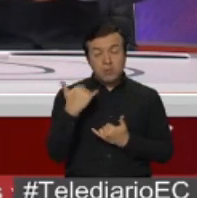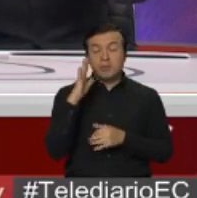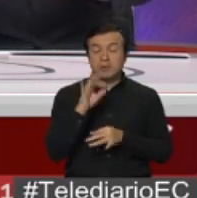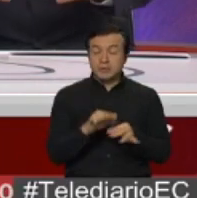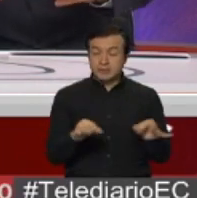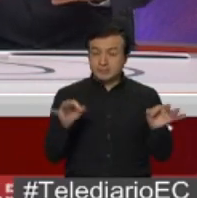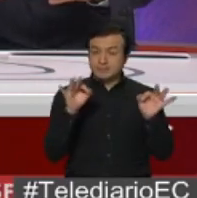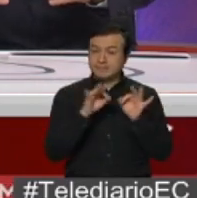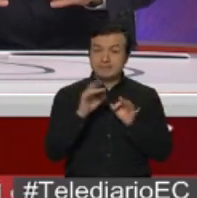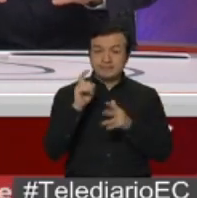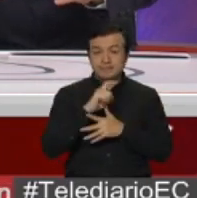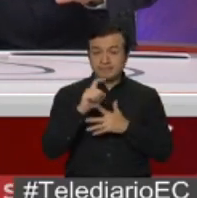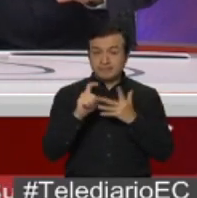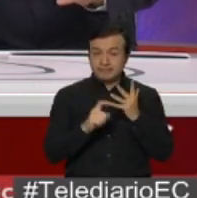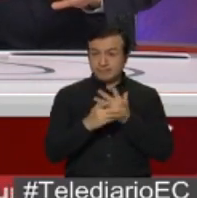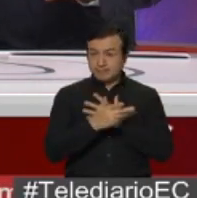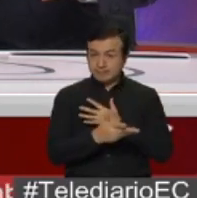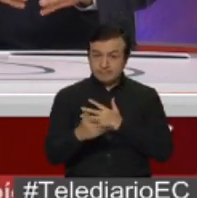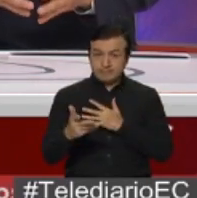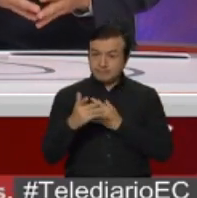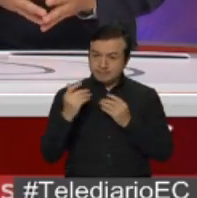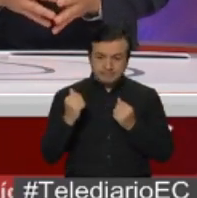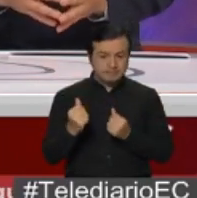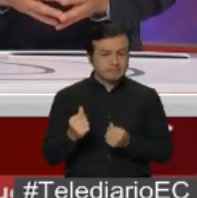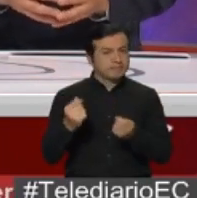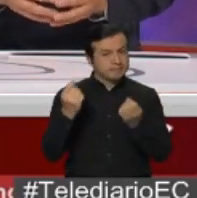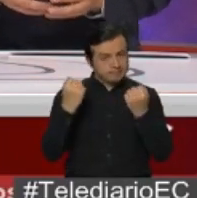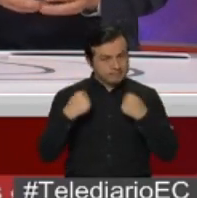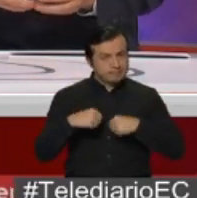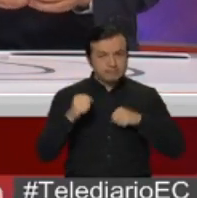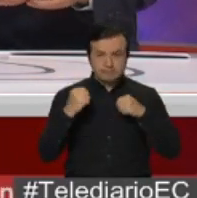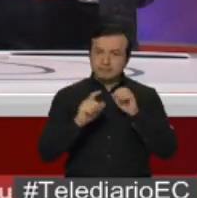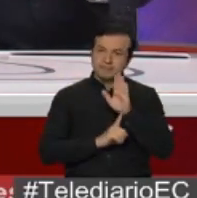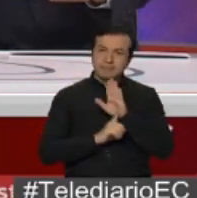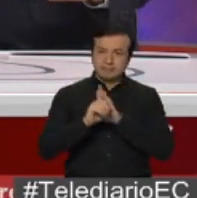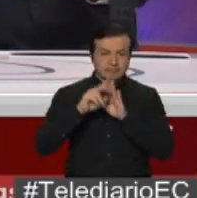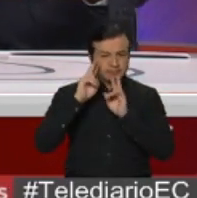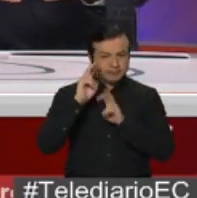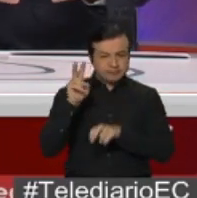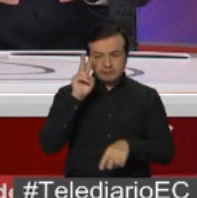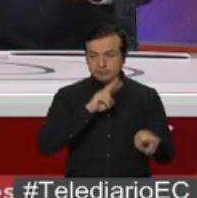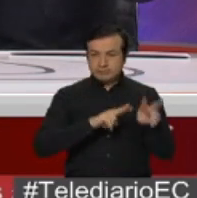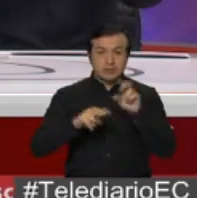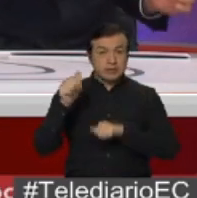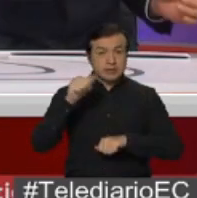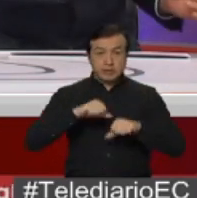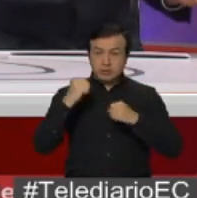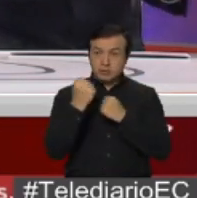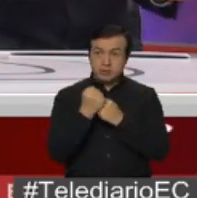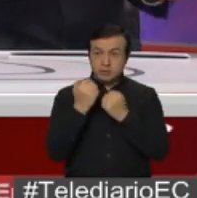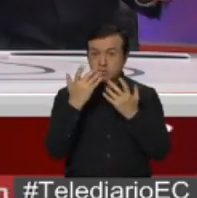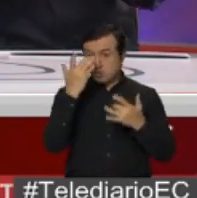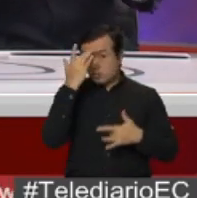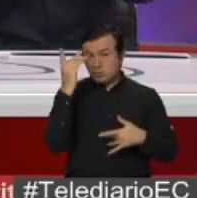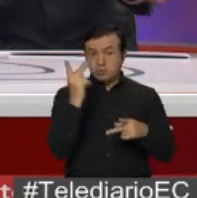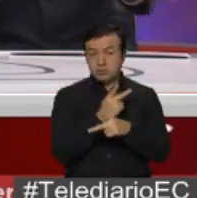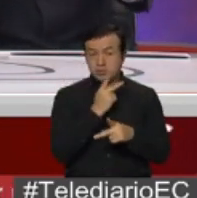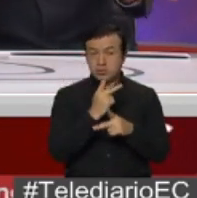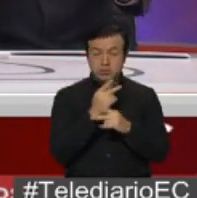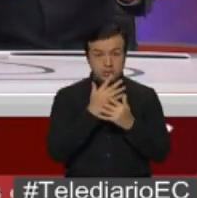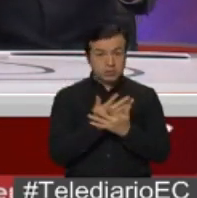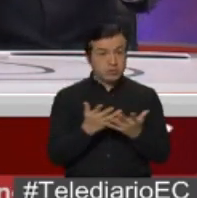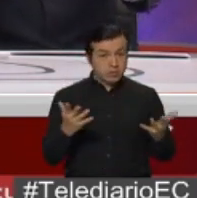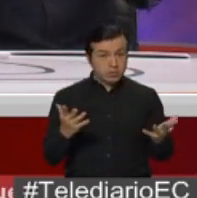es importante encaminar los esfuerzos para el desarrollo de investigación científica frente a amenazas como las que estamos viviendo